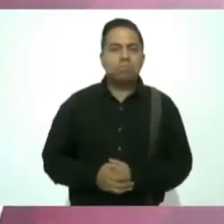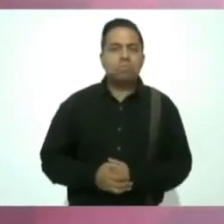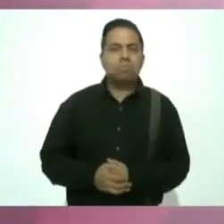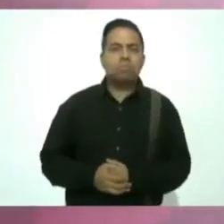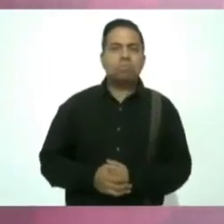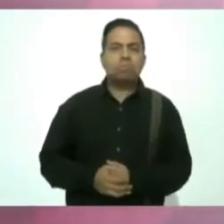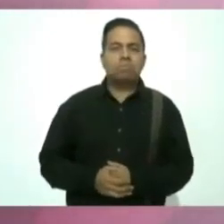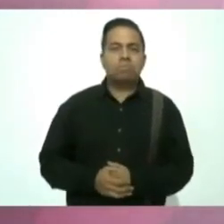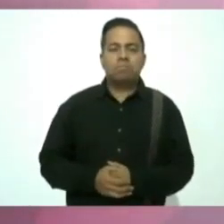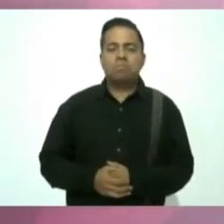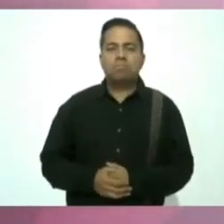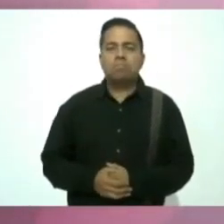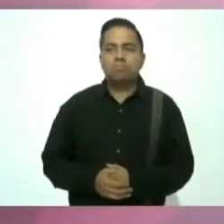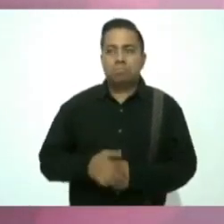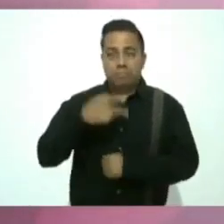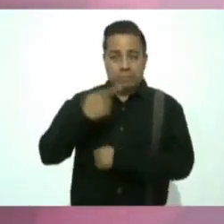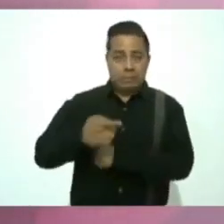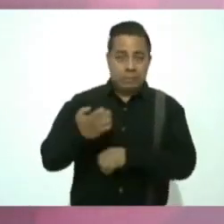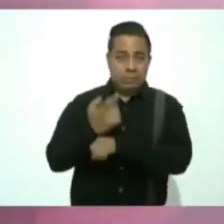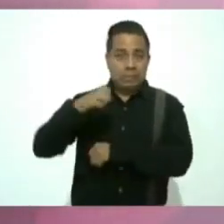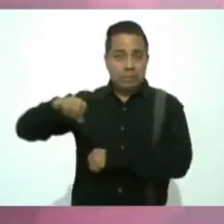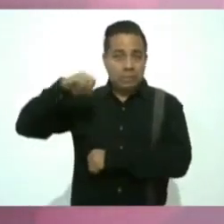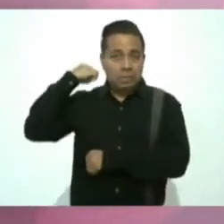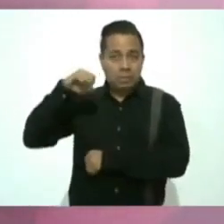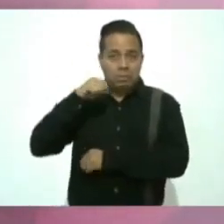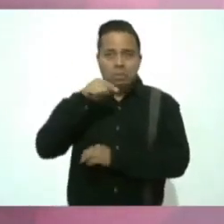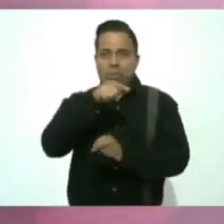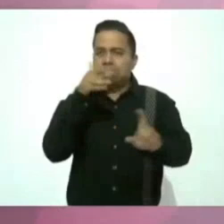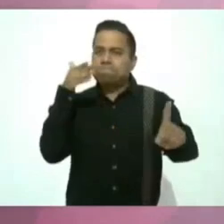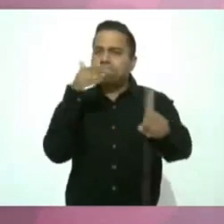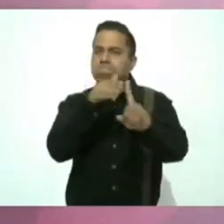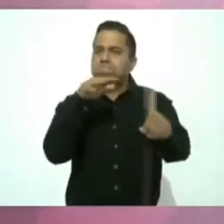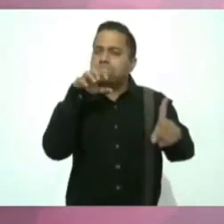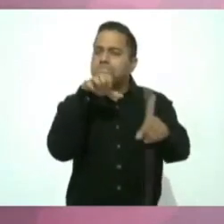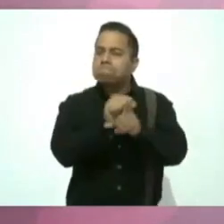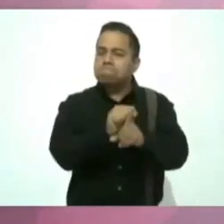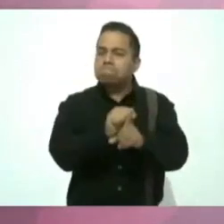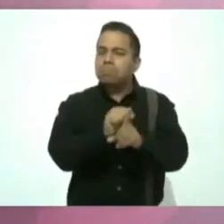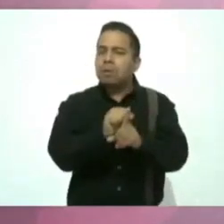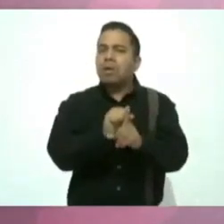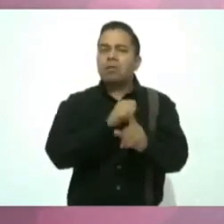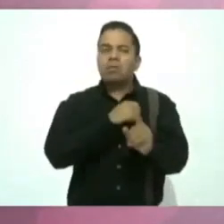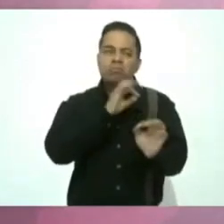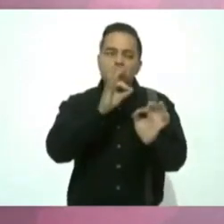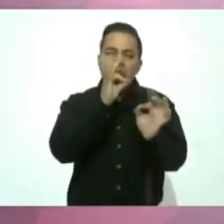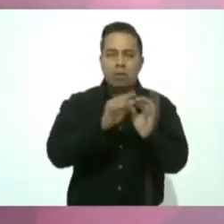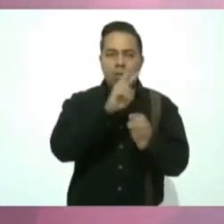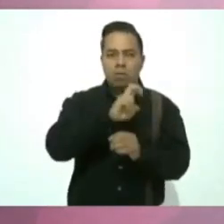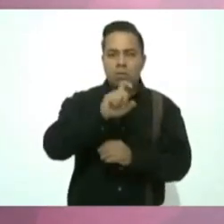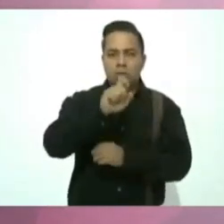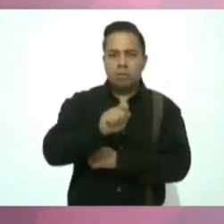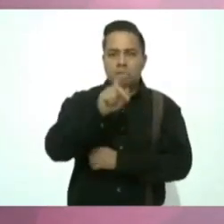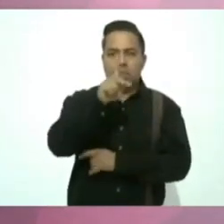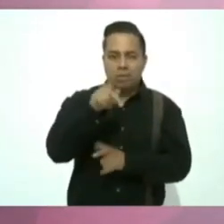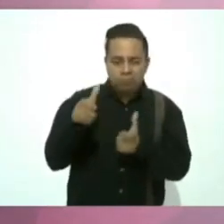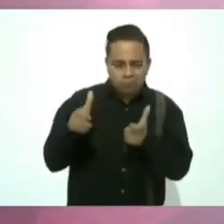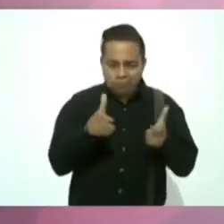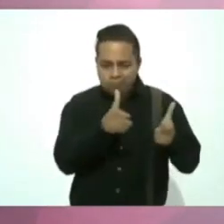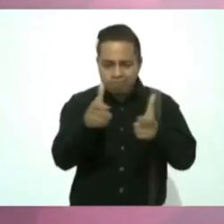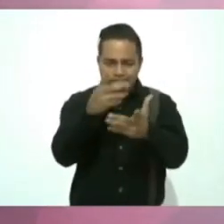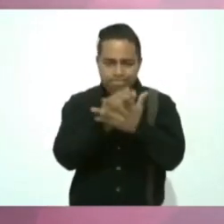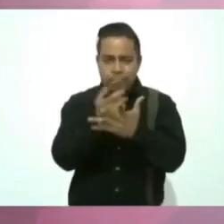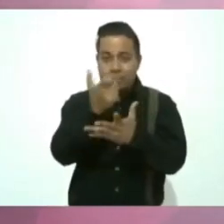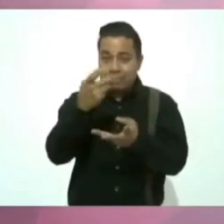Empezando por Oaxaca, la meta que tenemos es poder terminar 222 caminos con